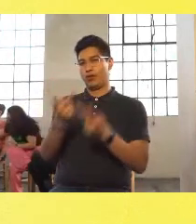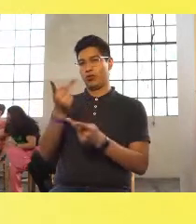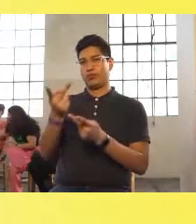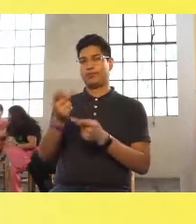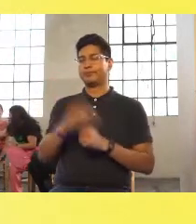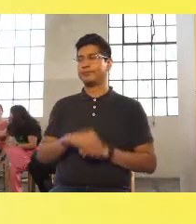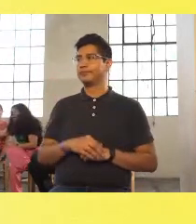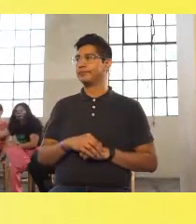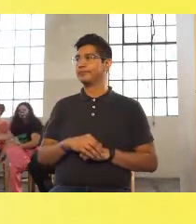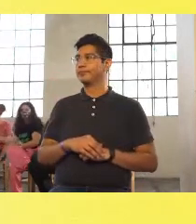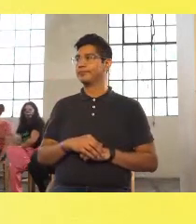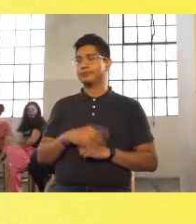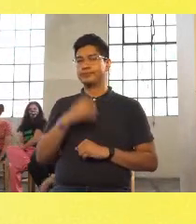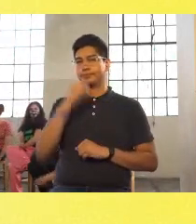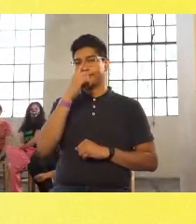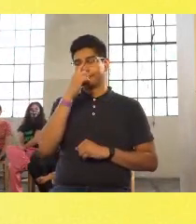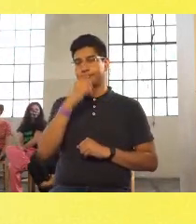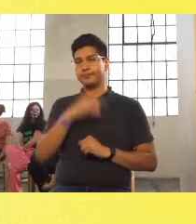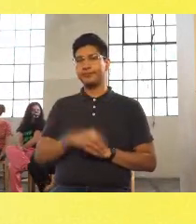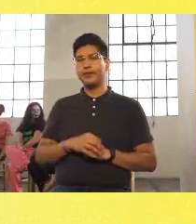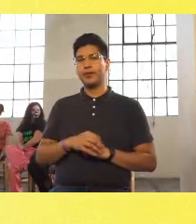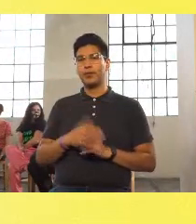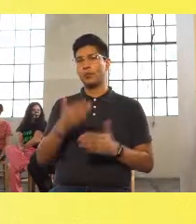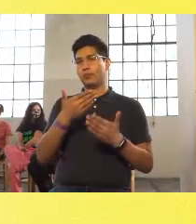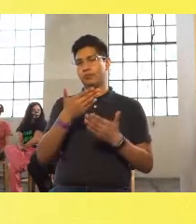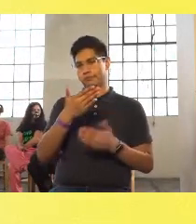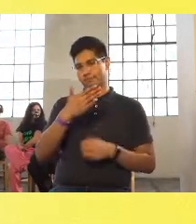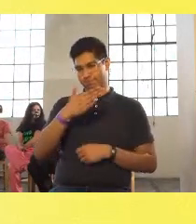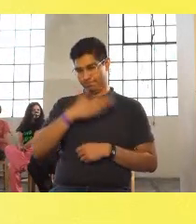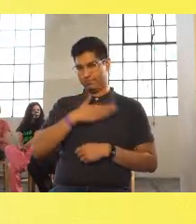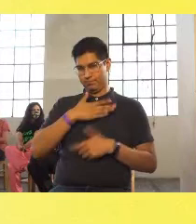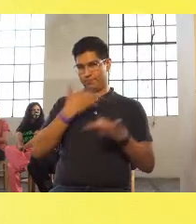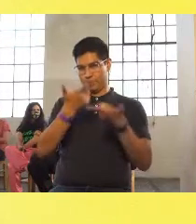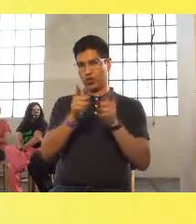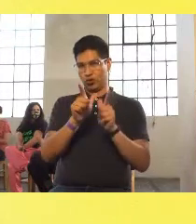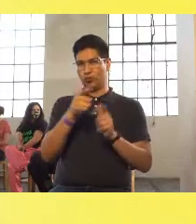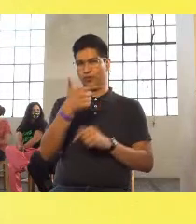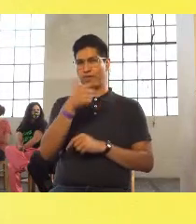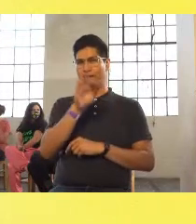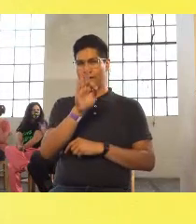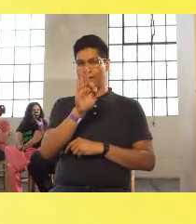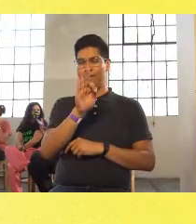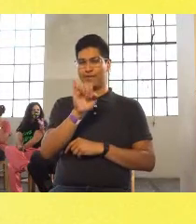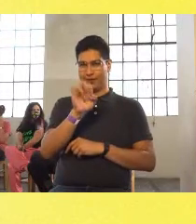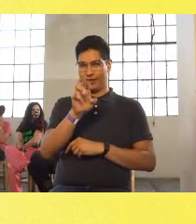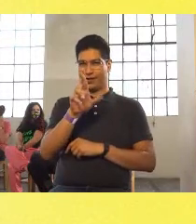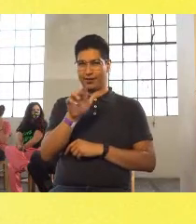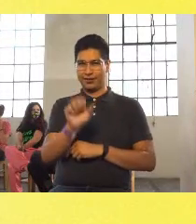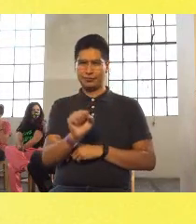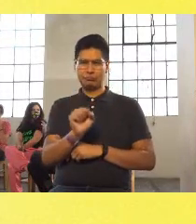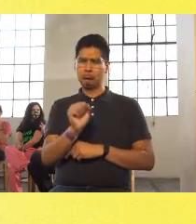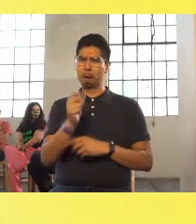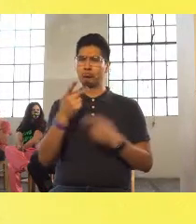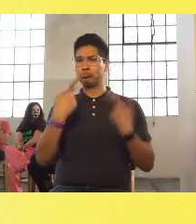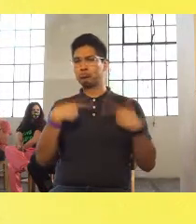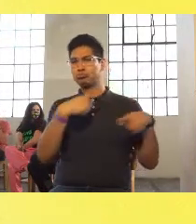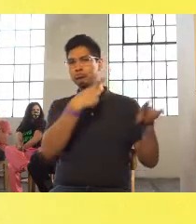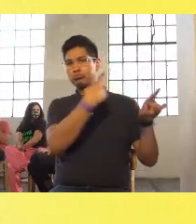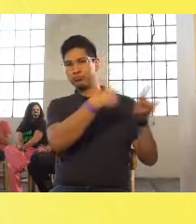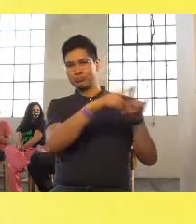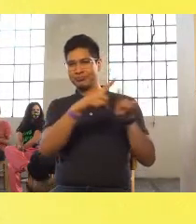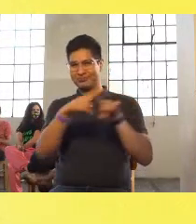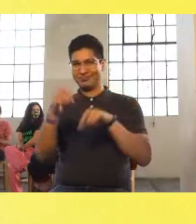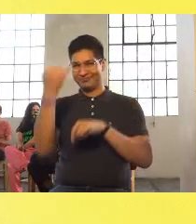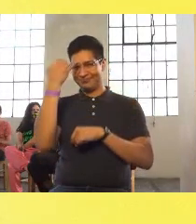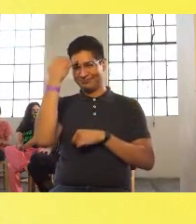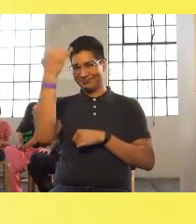Pues en el caso de Fieras, pues todas somos mujeres diseñadoras, emprendedoras,